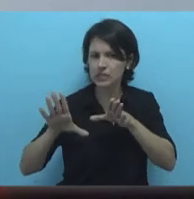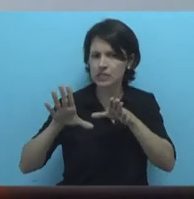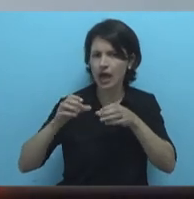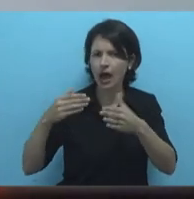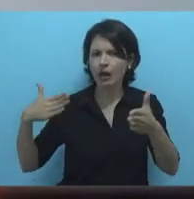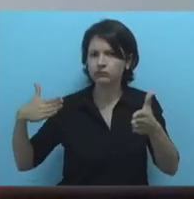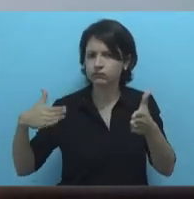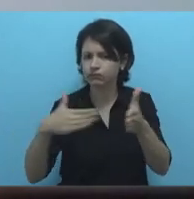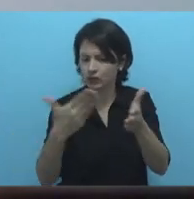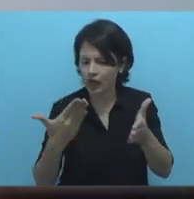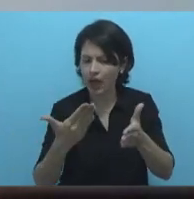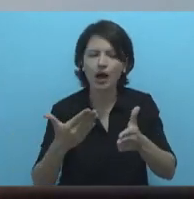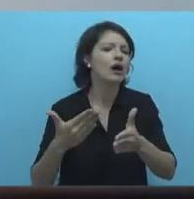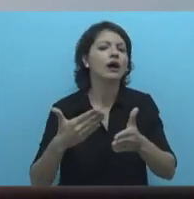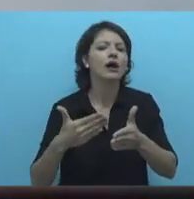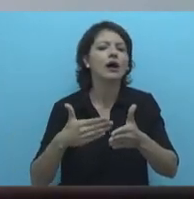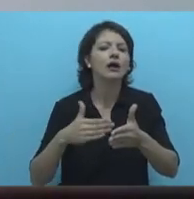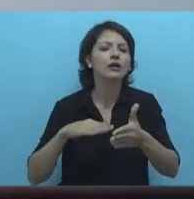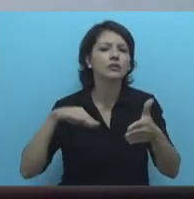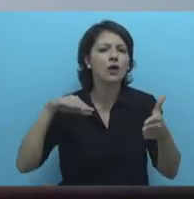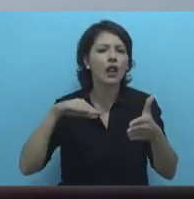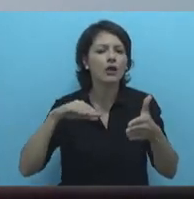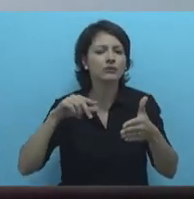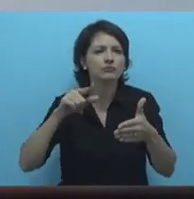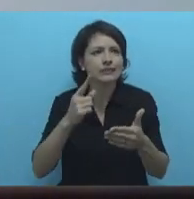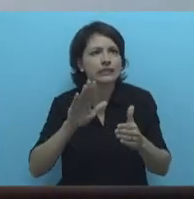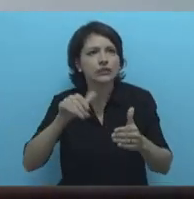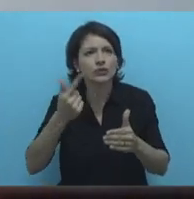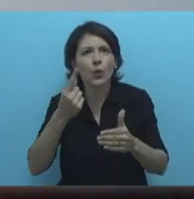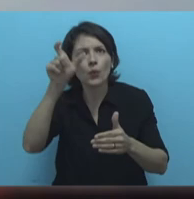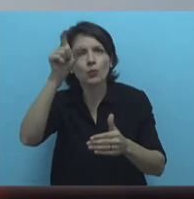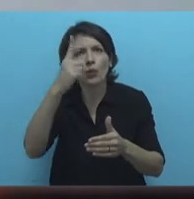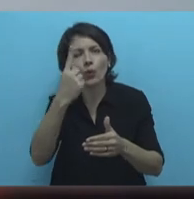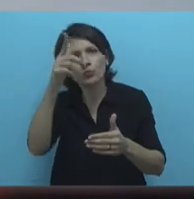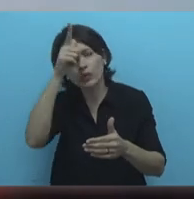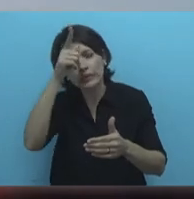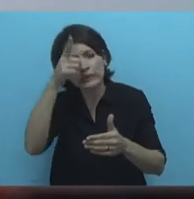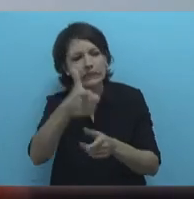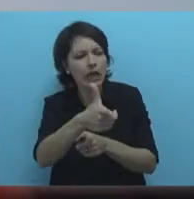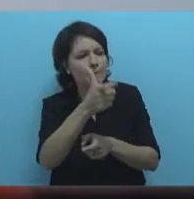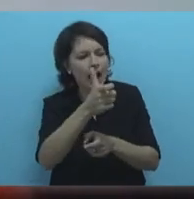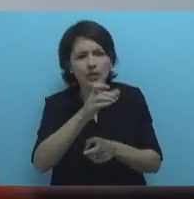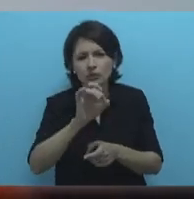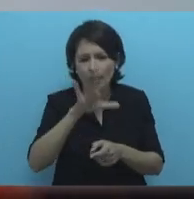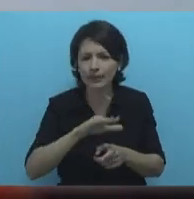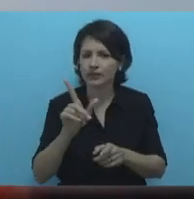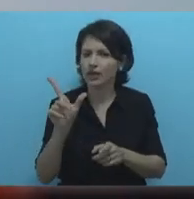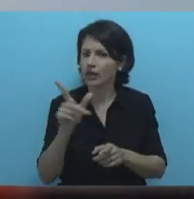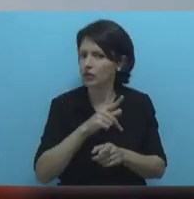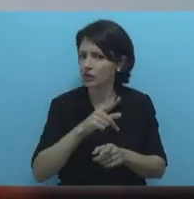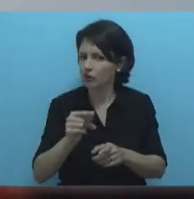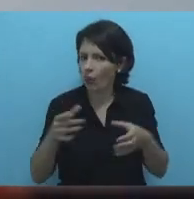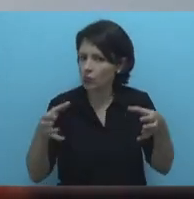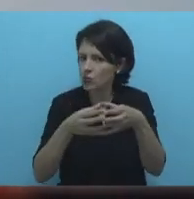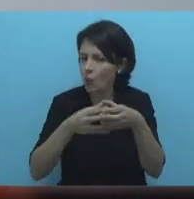solamente en el caso de facundo de un policía aislado que decide tomar un arma y dispararle a un joven que estaba